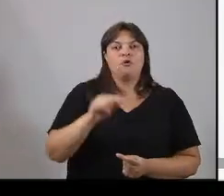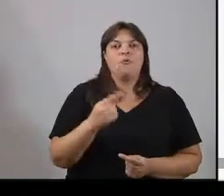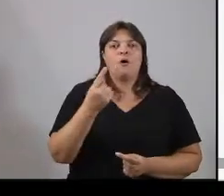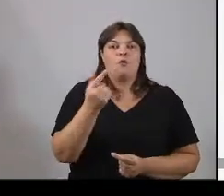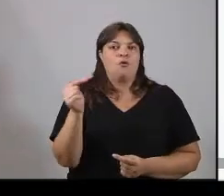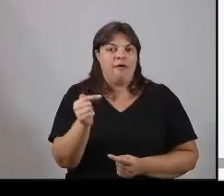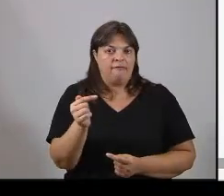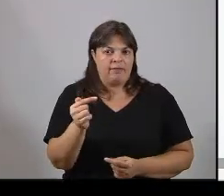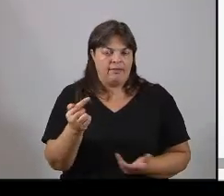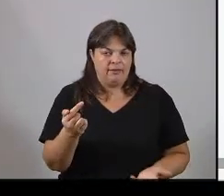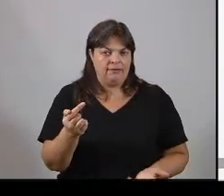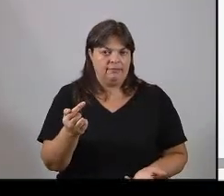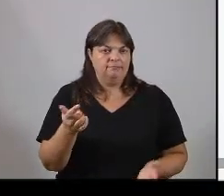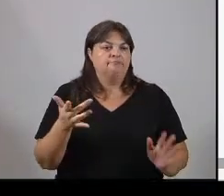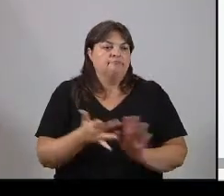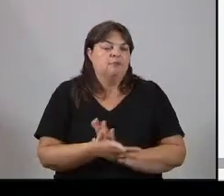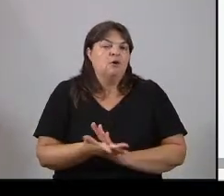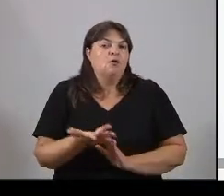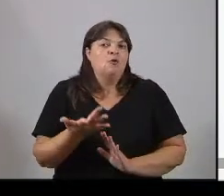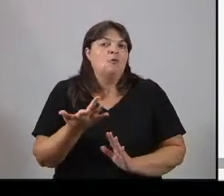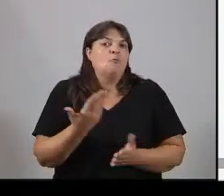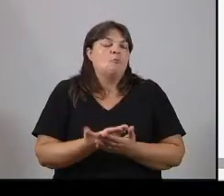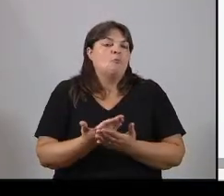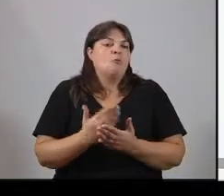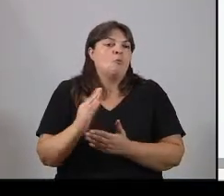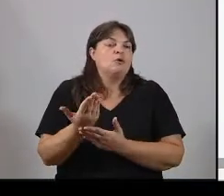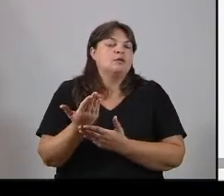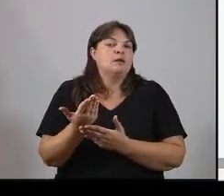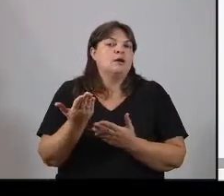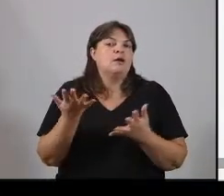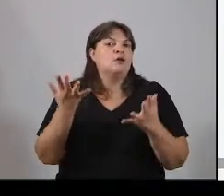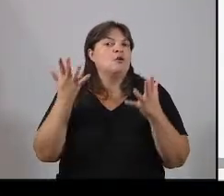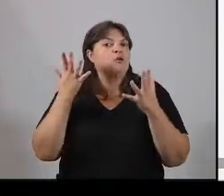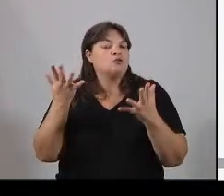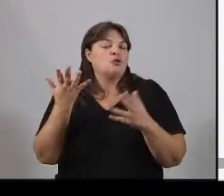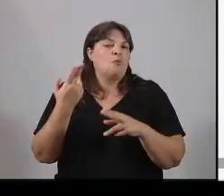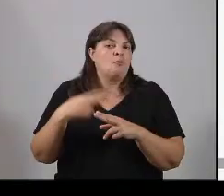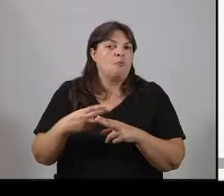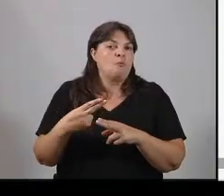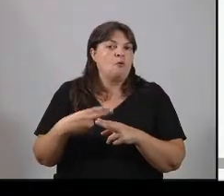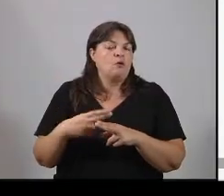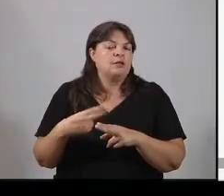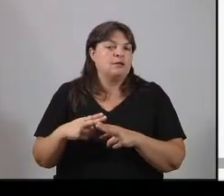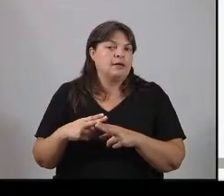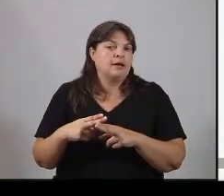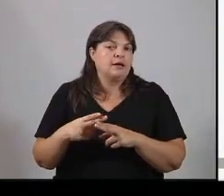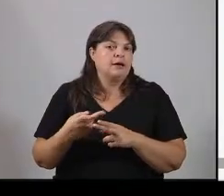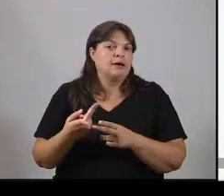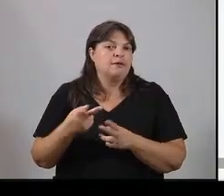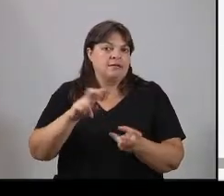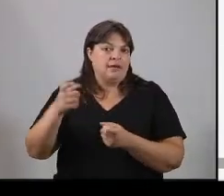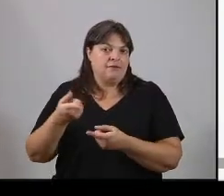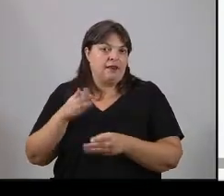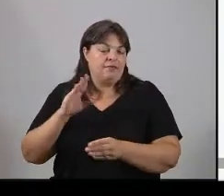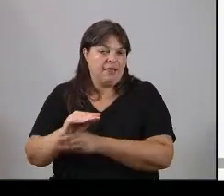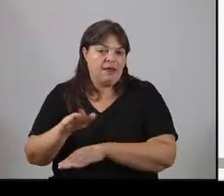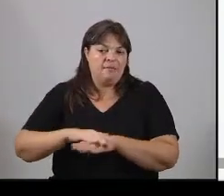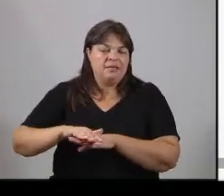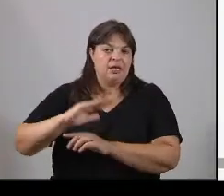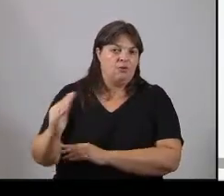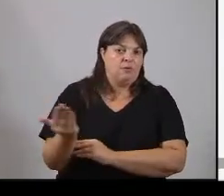déficit, que fue la propuesta que en el Consejo de Política Fiscal y Financiera nos presentó el Ministerio. Pero ante toda